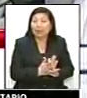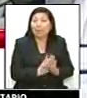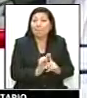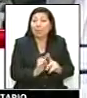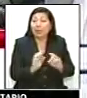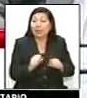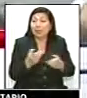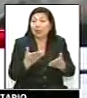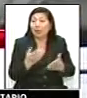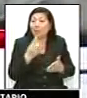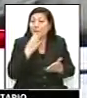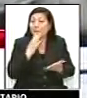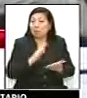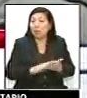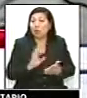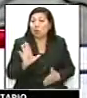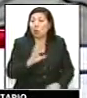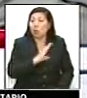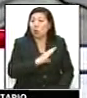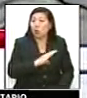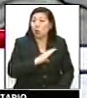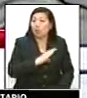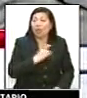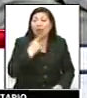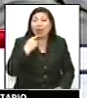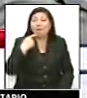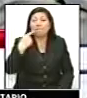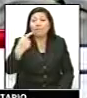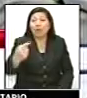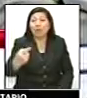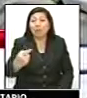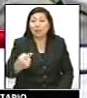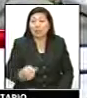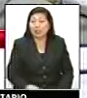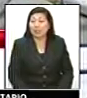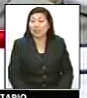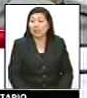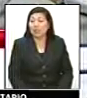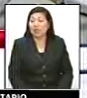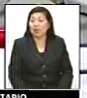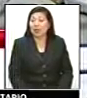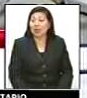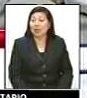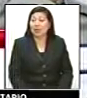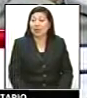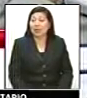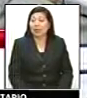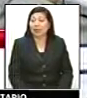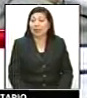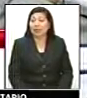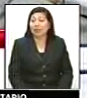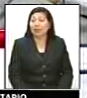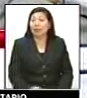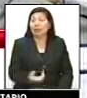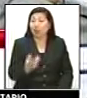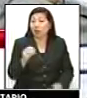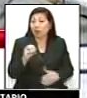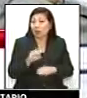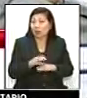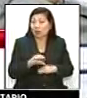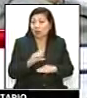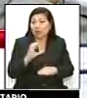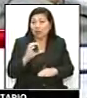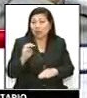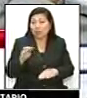sí alguna inconducta, ¿no? O el famoso fenómeno de la ratificación. Dice, el Consejo Nacional